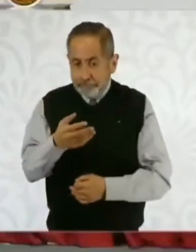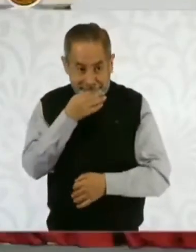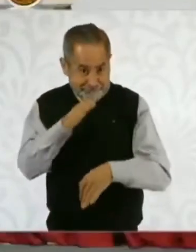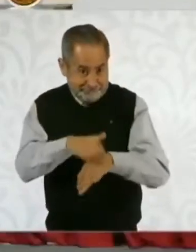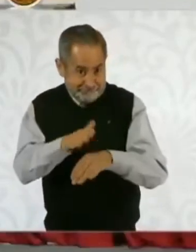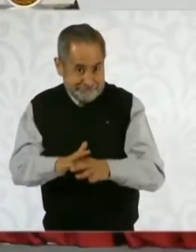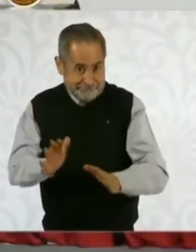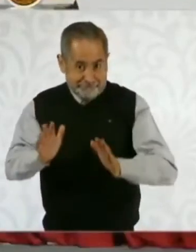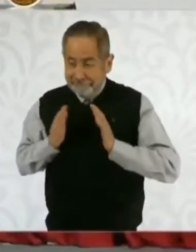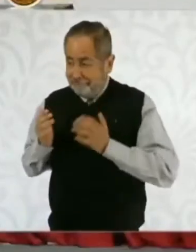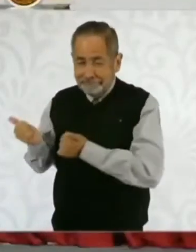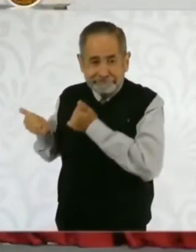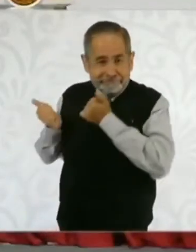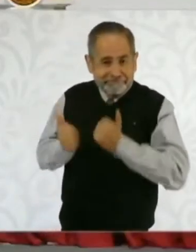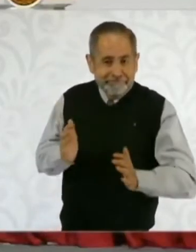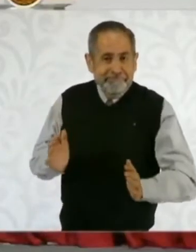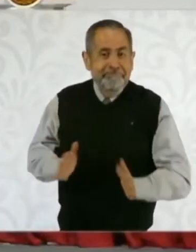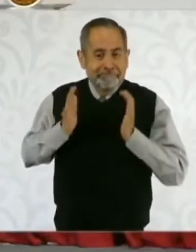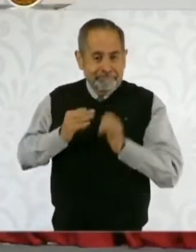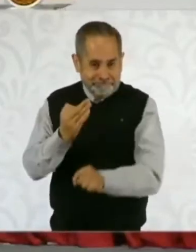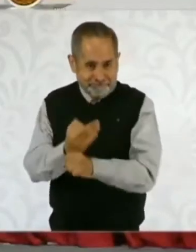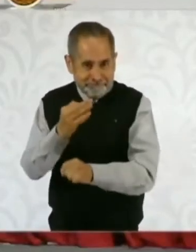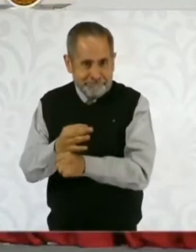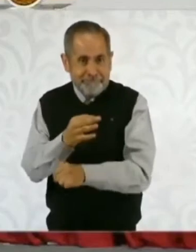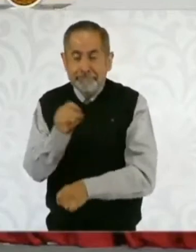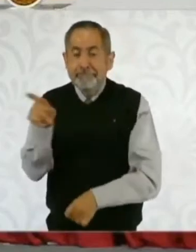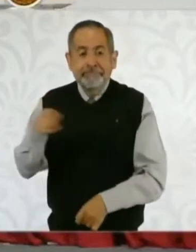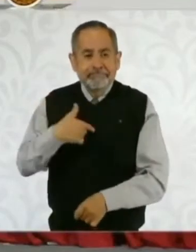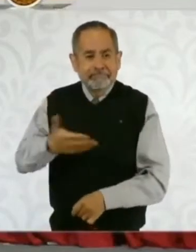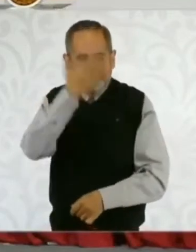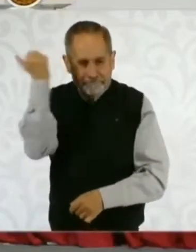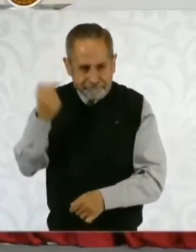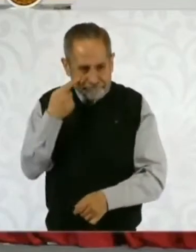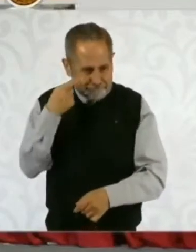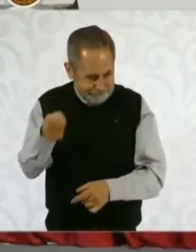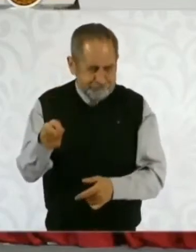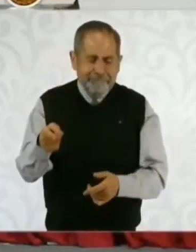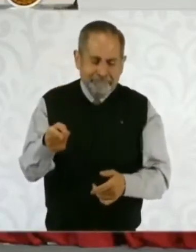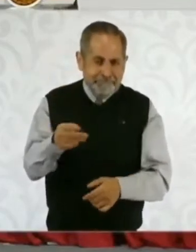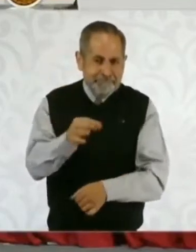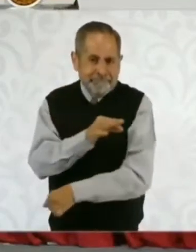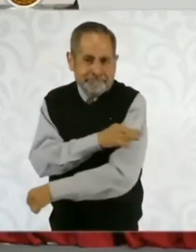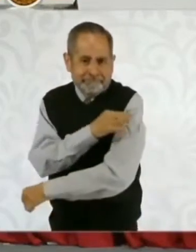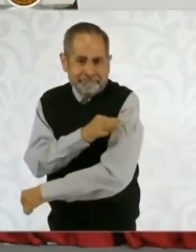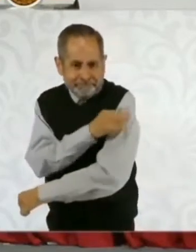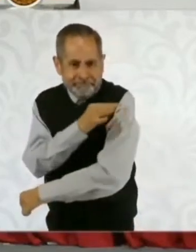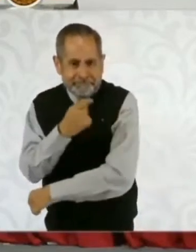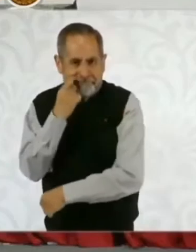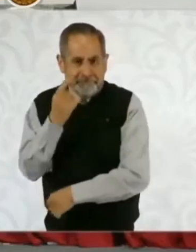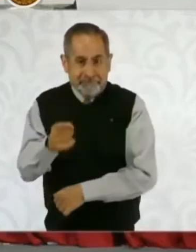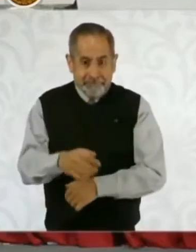sorpresa. Entonces, no se había dado cuenta, pero entonces…